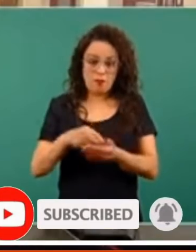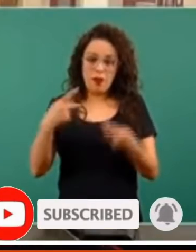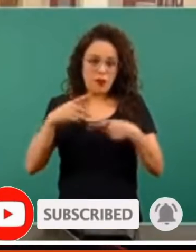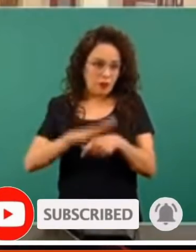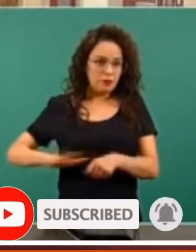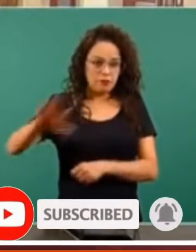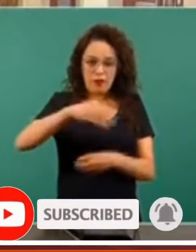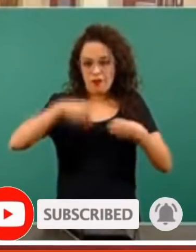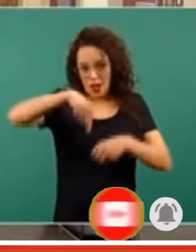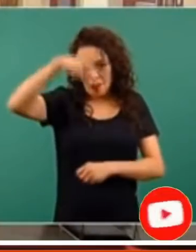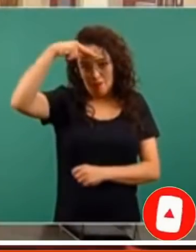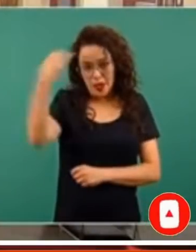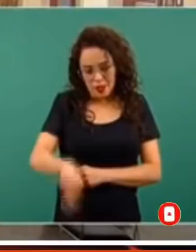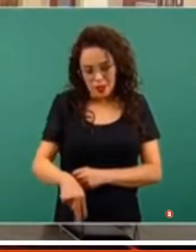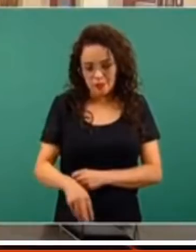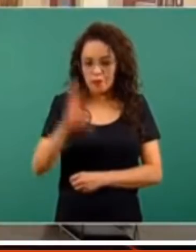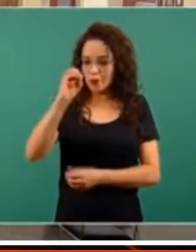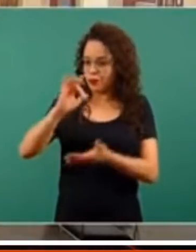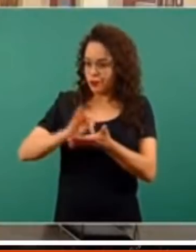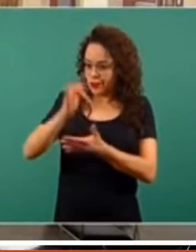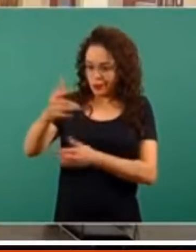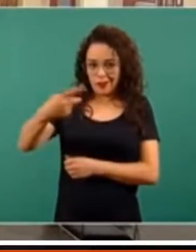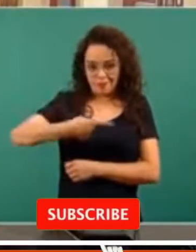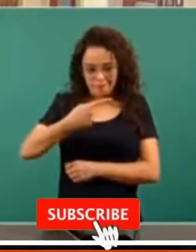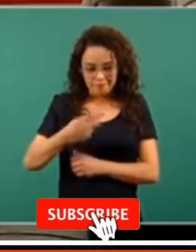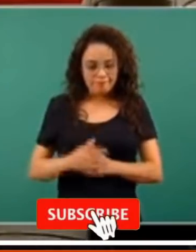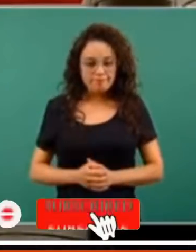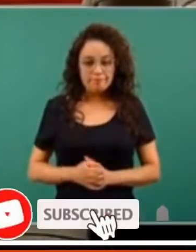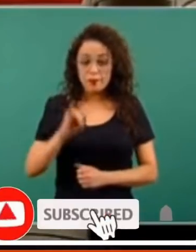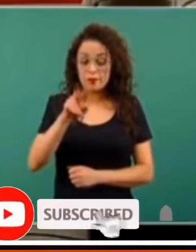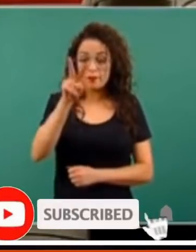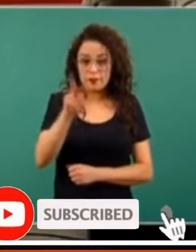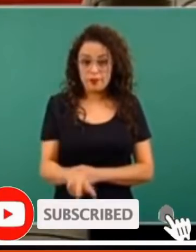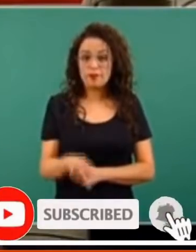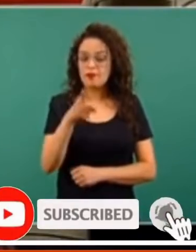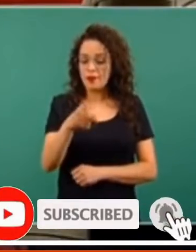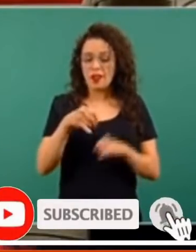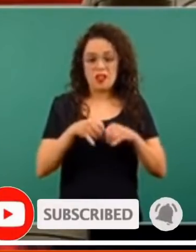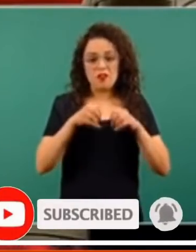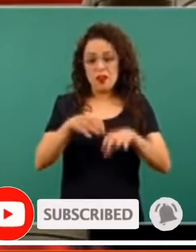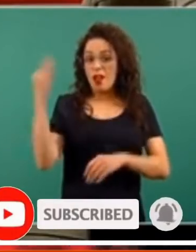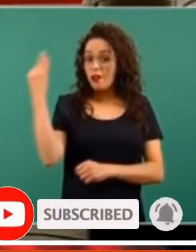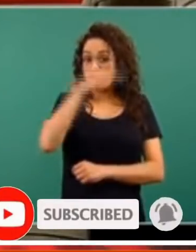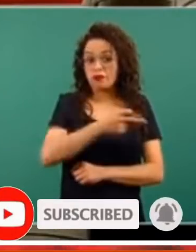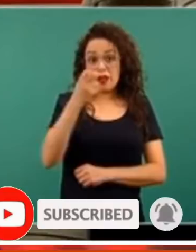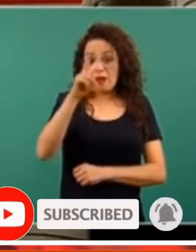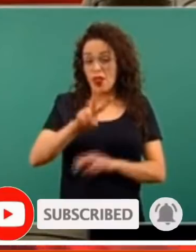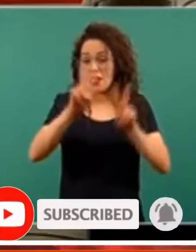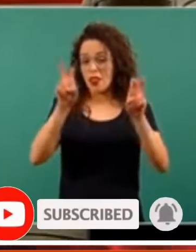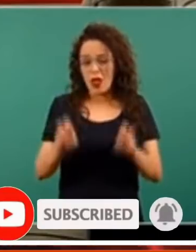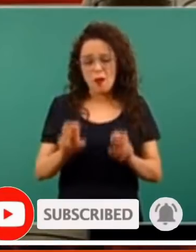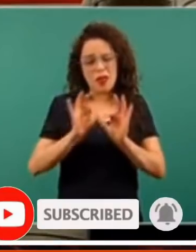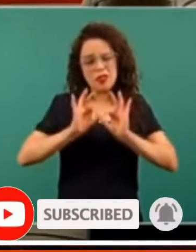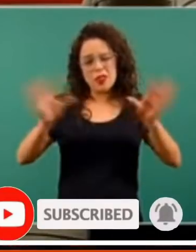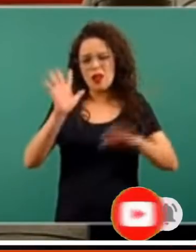Muchas gracias, Marco Antonio Olvera. Efectivamente, el tema de la desinformación es un tema muy delicado que hemos tratado